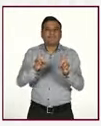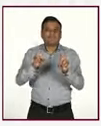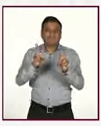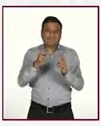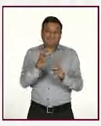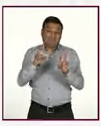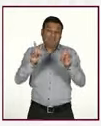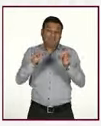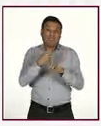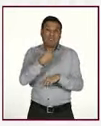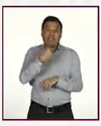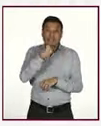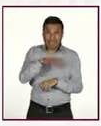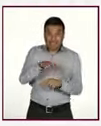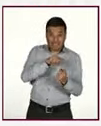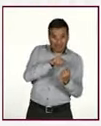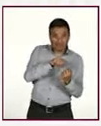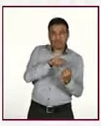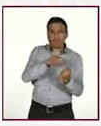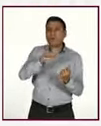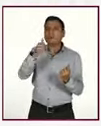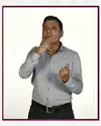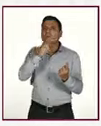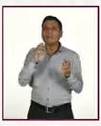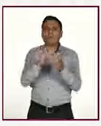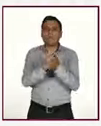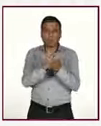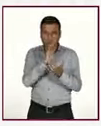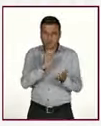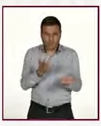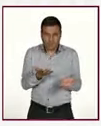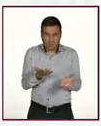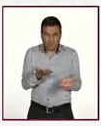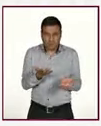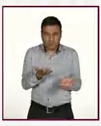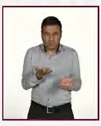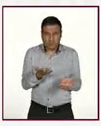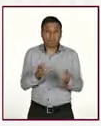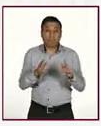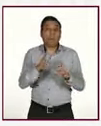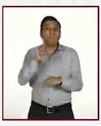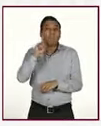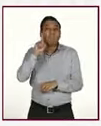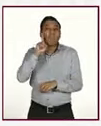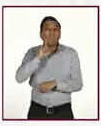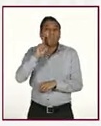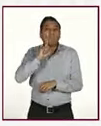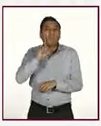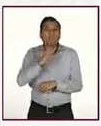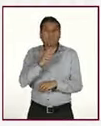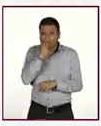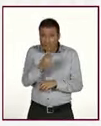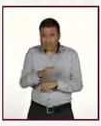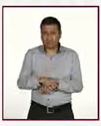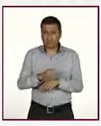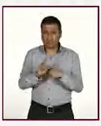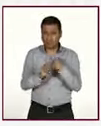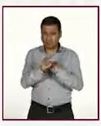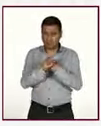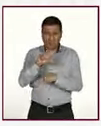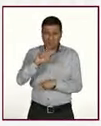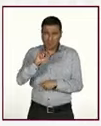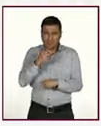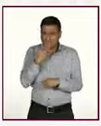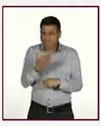intercambio, ¿no? Y en donde es completamente cultural. Donde las mujeres no lo ven como un problema, ¿no? Sino es